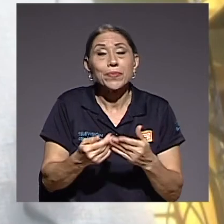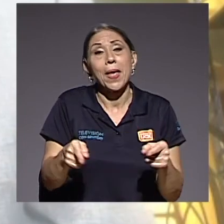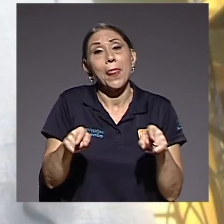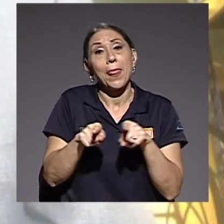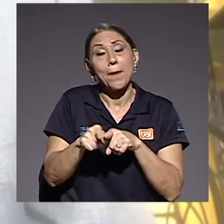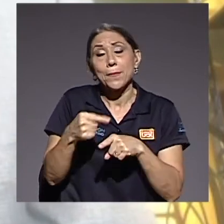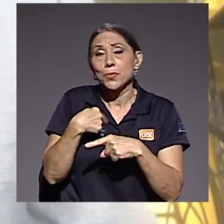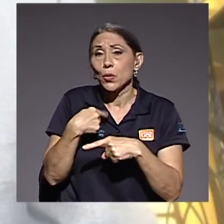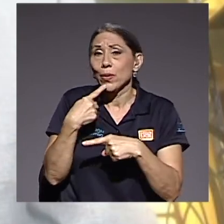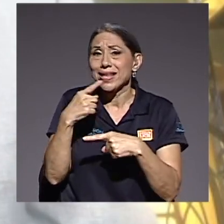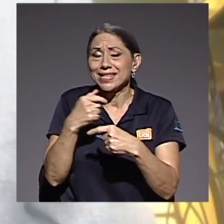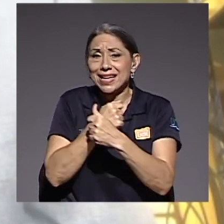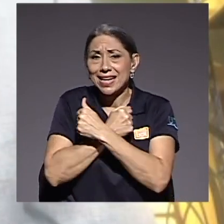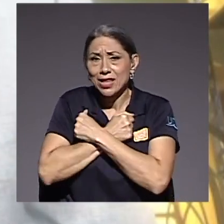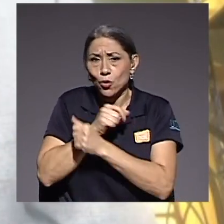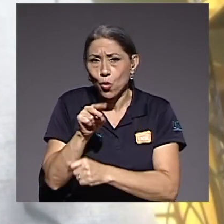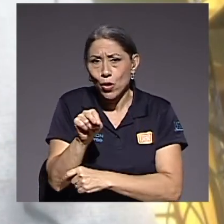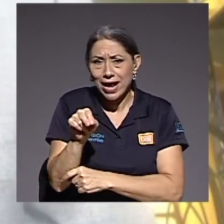querido colega,